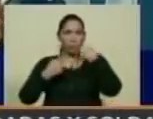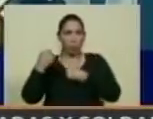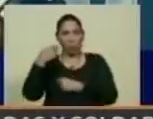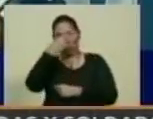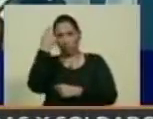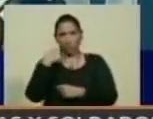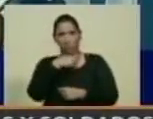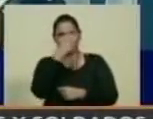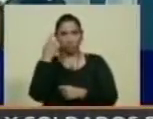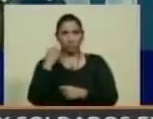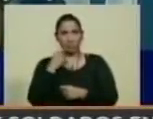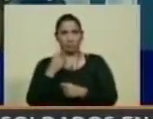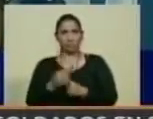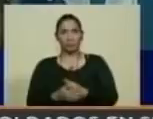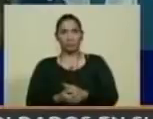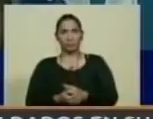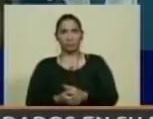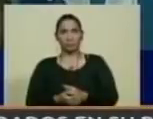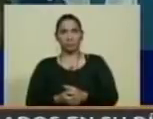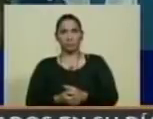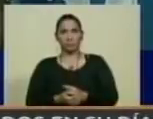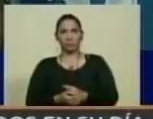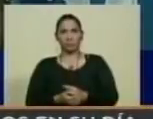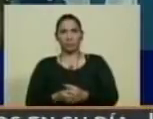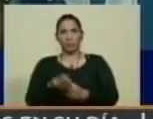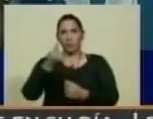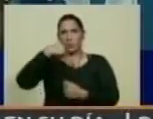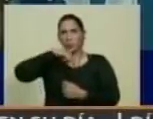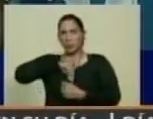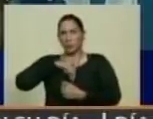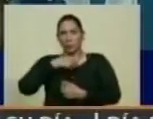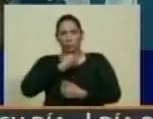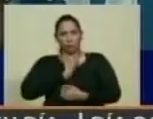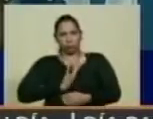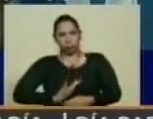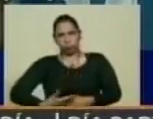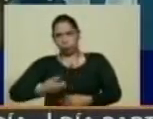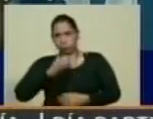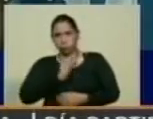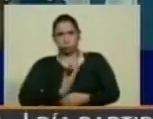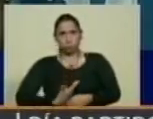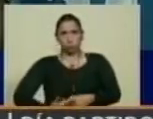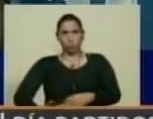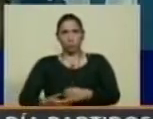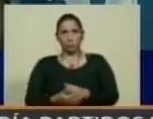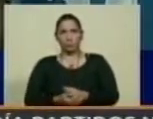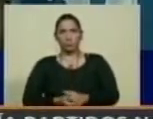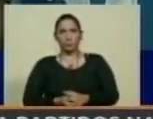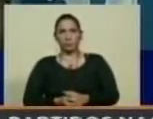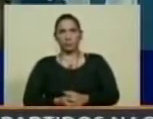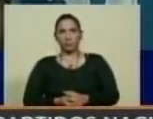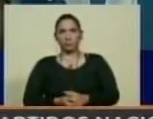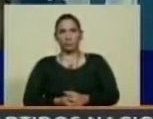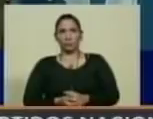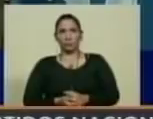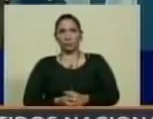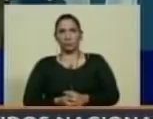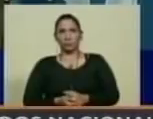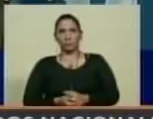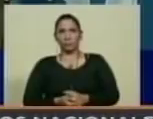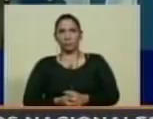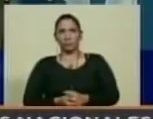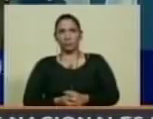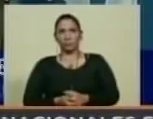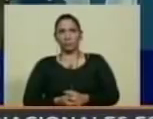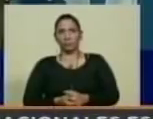severo y shock hipovolémico, es decir, choque hemorrágico, a traumatismo